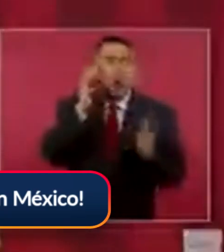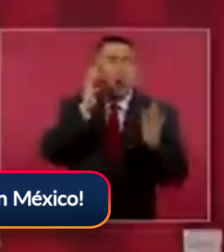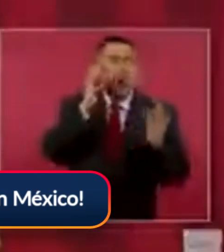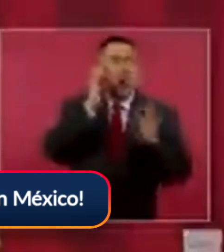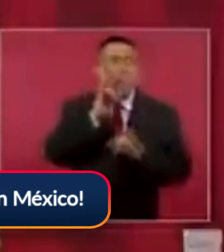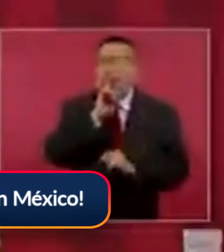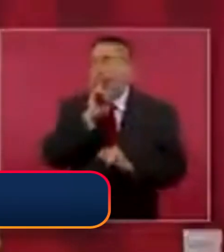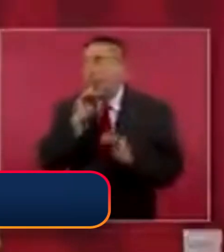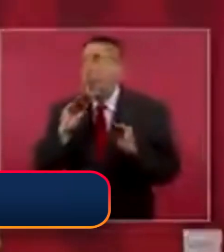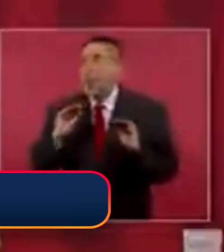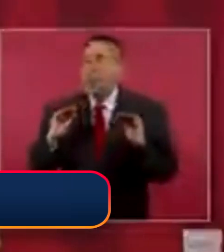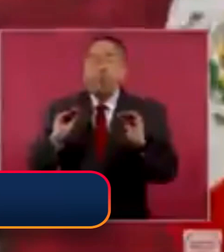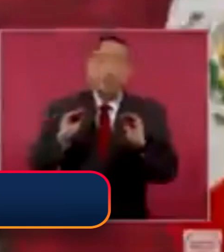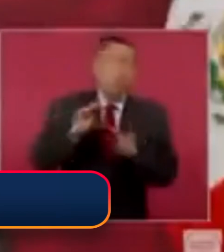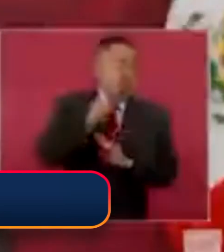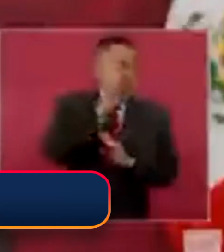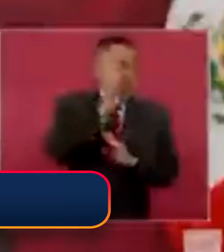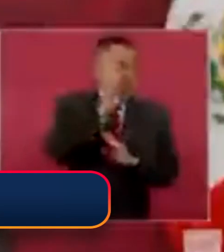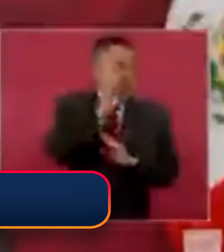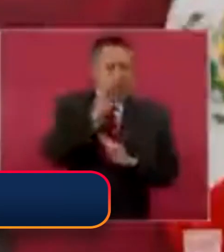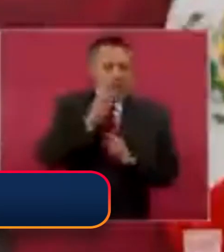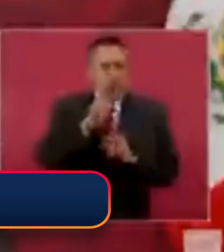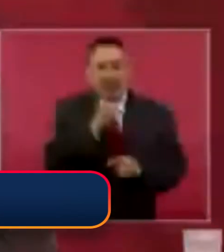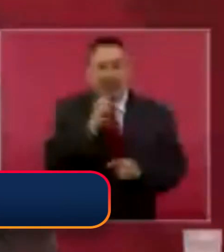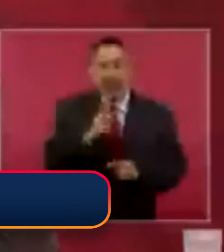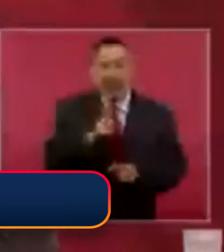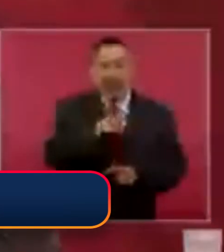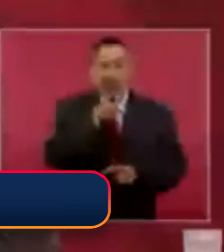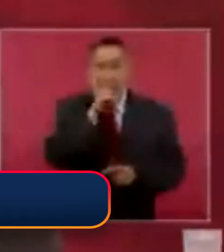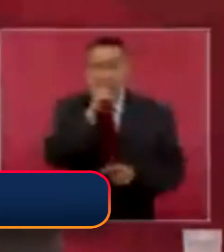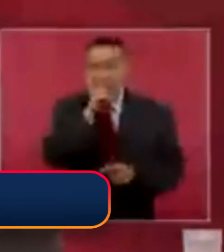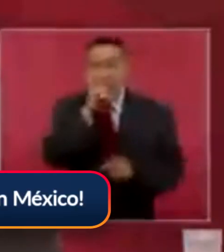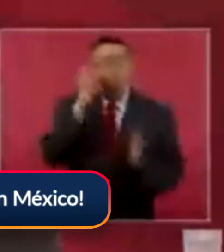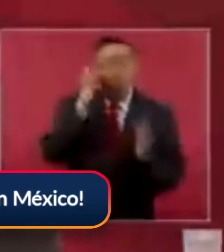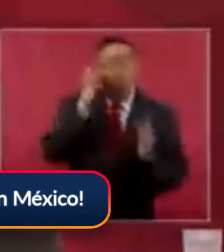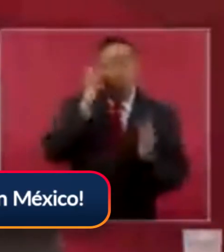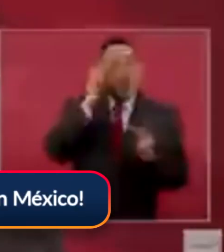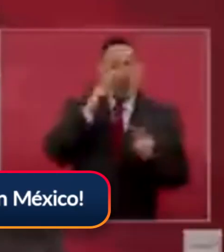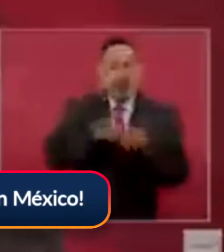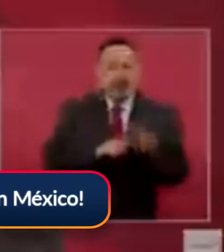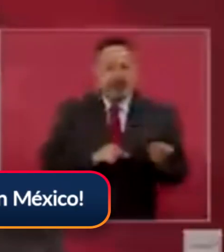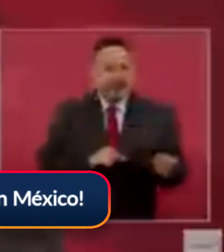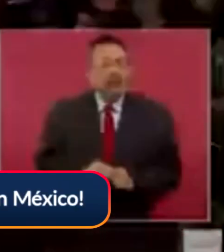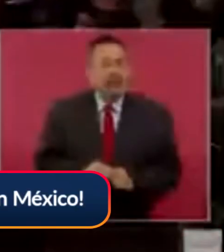hablaron de corrupción. Además,